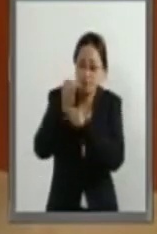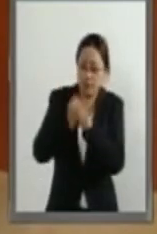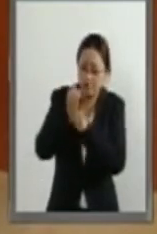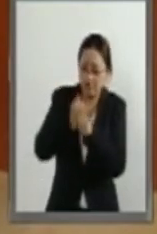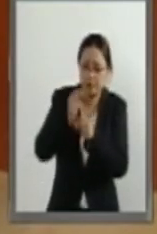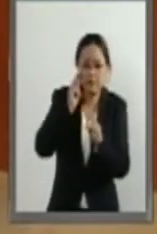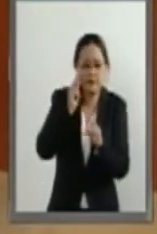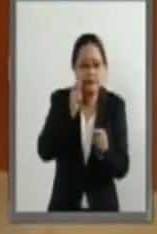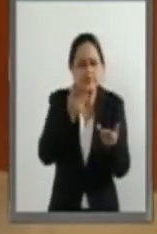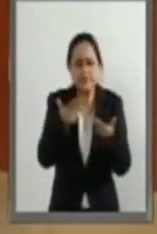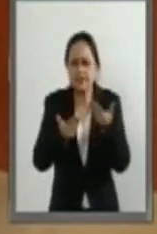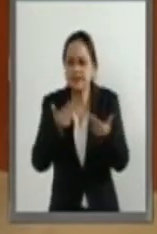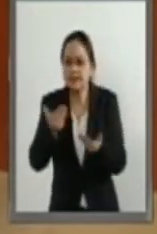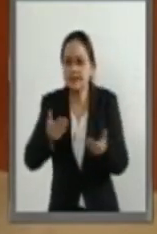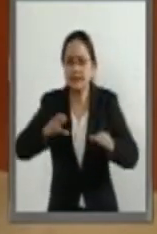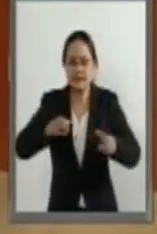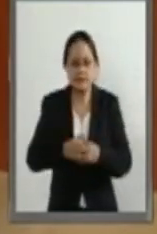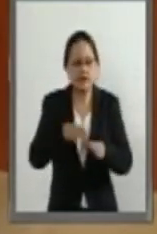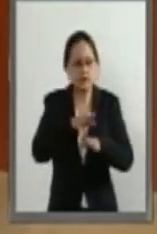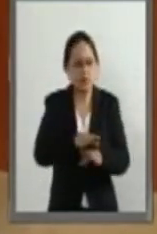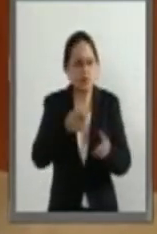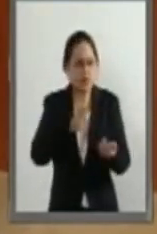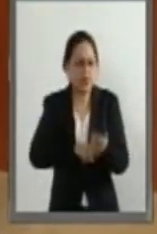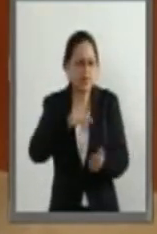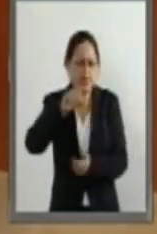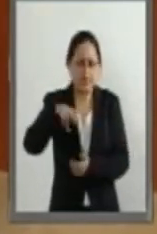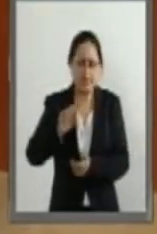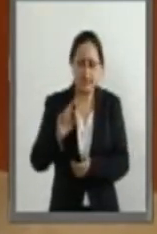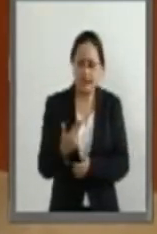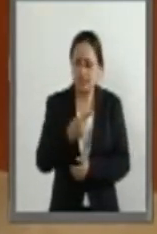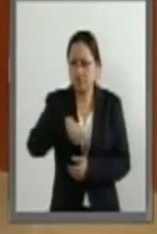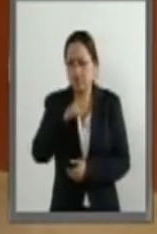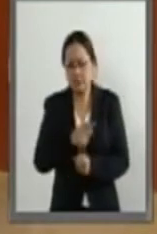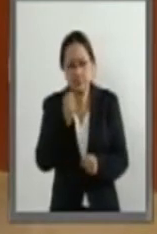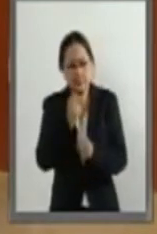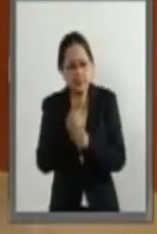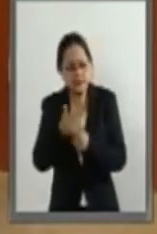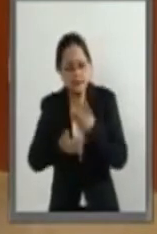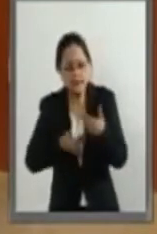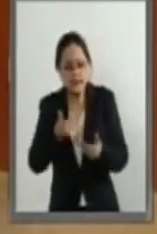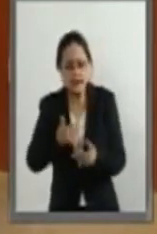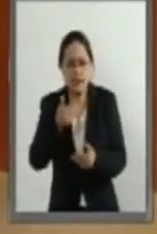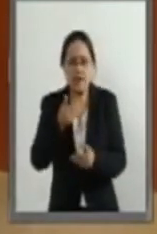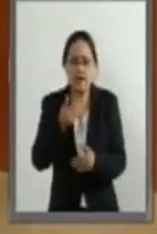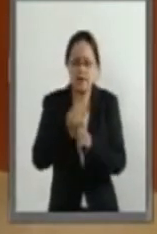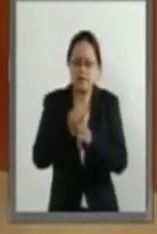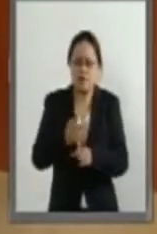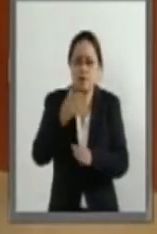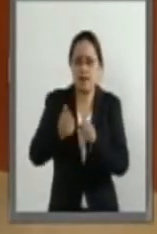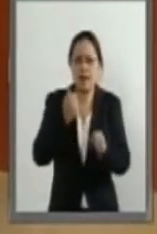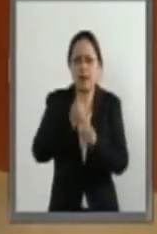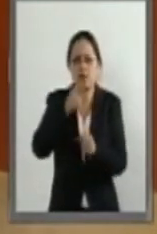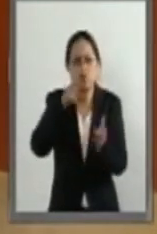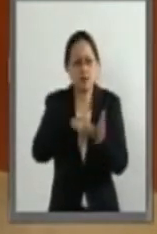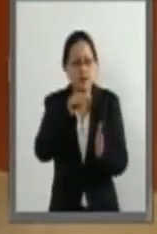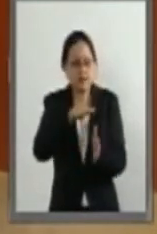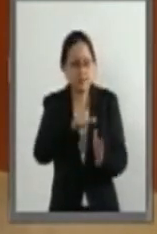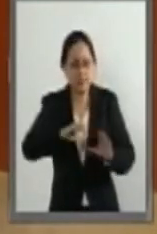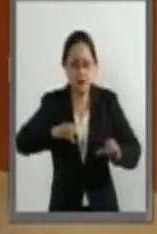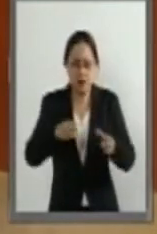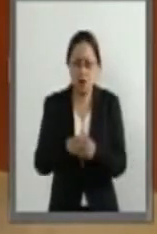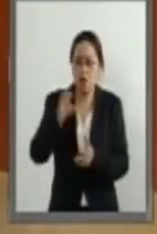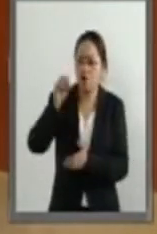los monitoreos legislativos puntuales de la Comisión Nacional de los Derechos Humanos en su informe 2016, el de las